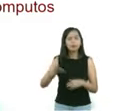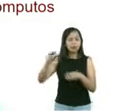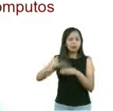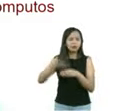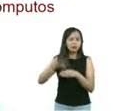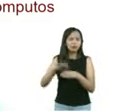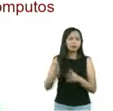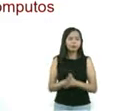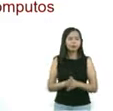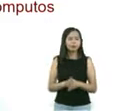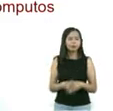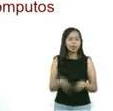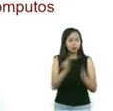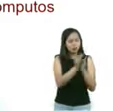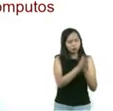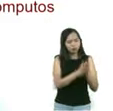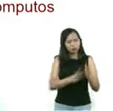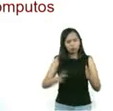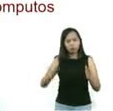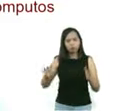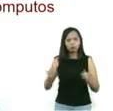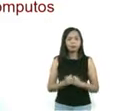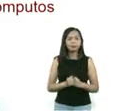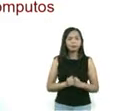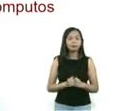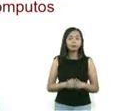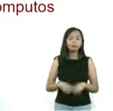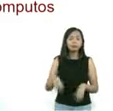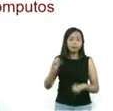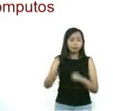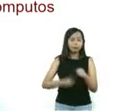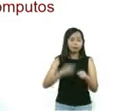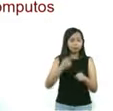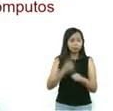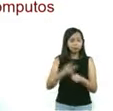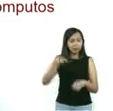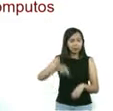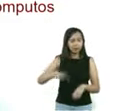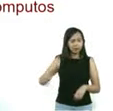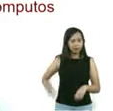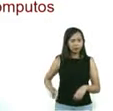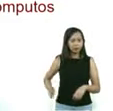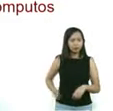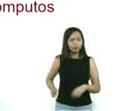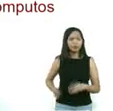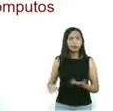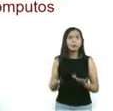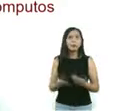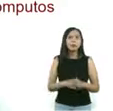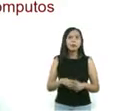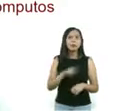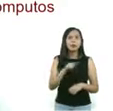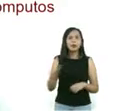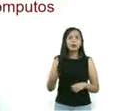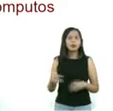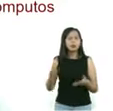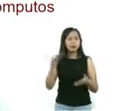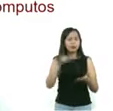el proceso. La Secretaría de Gobierno, por su parte, ha promovido a través de